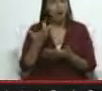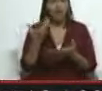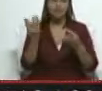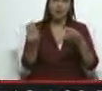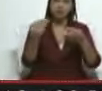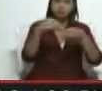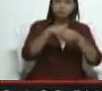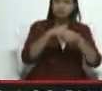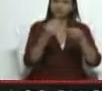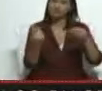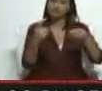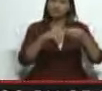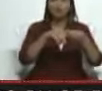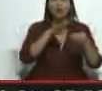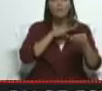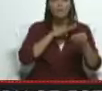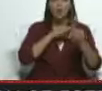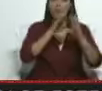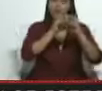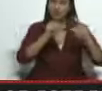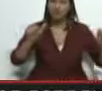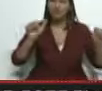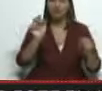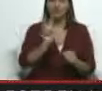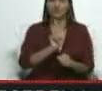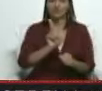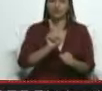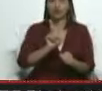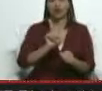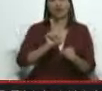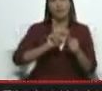que el territorio es y nuestros